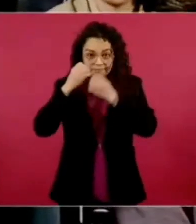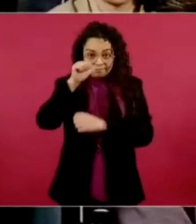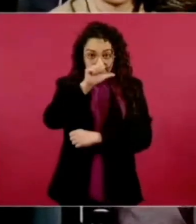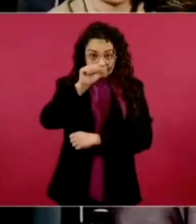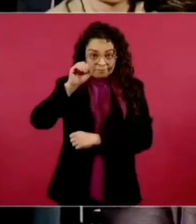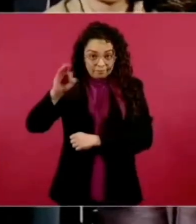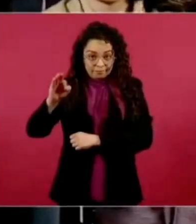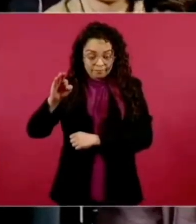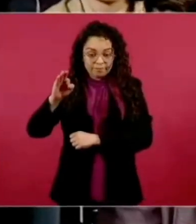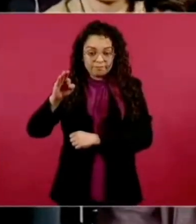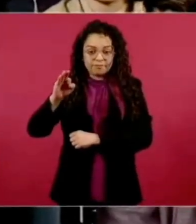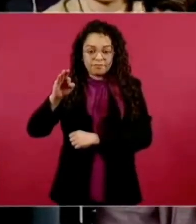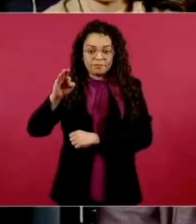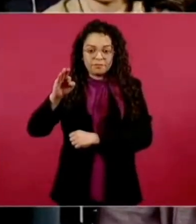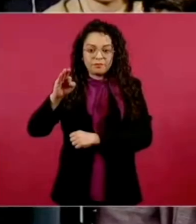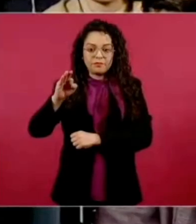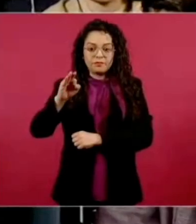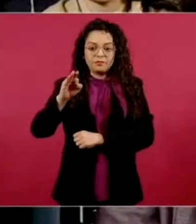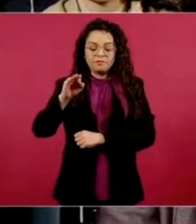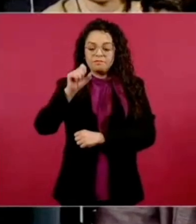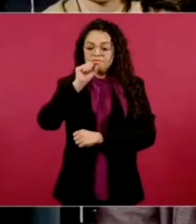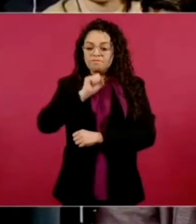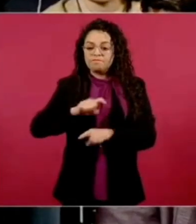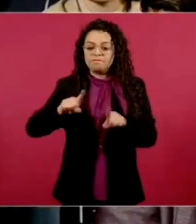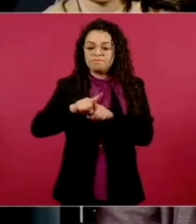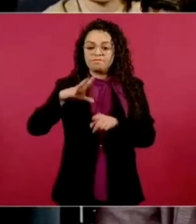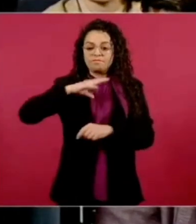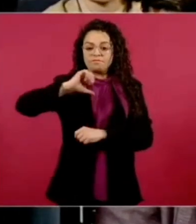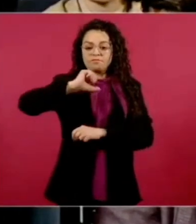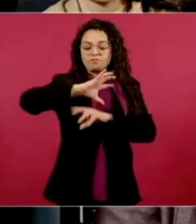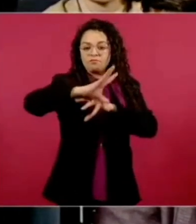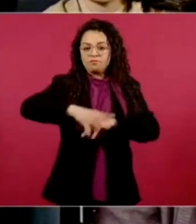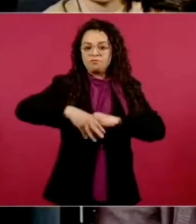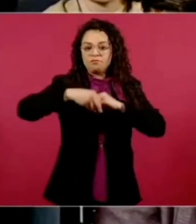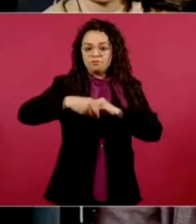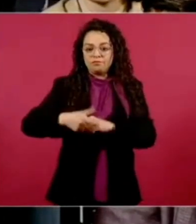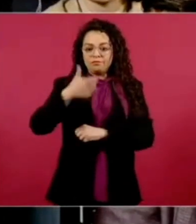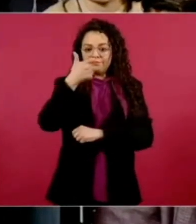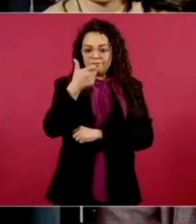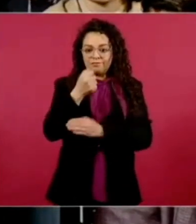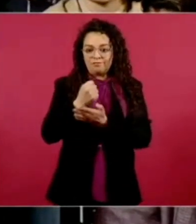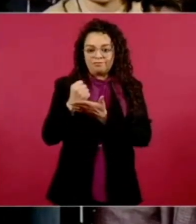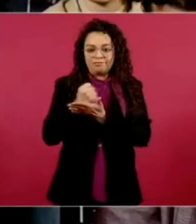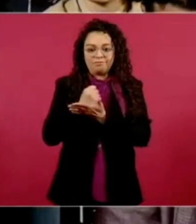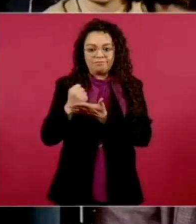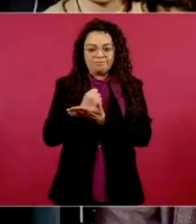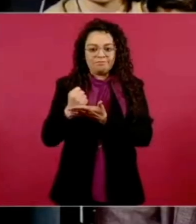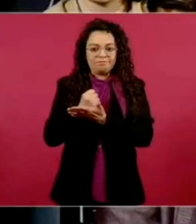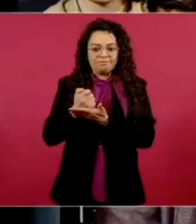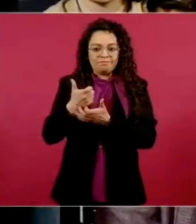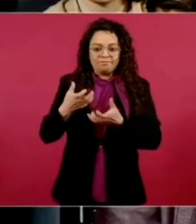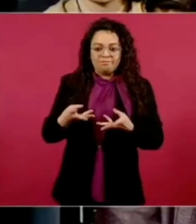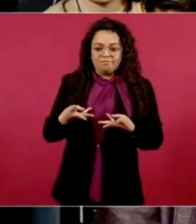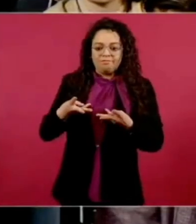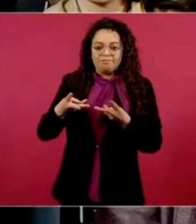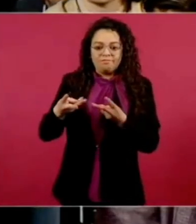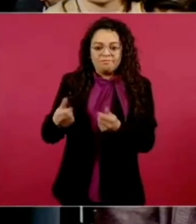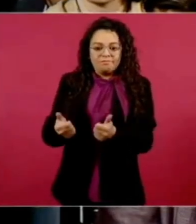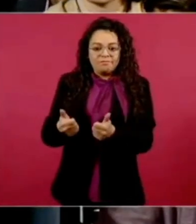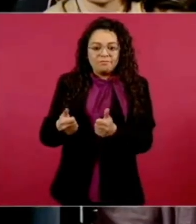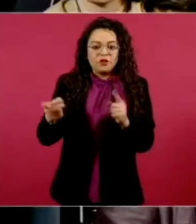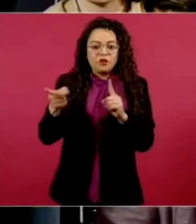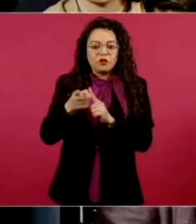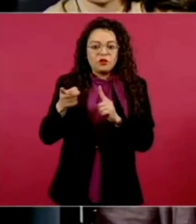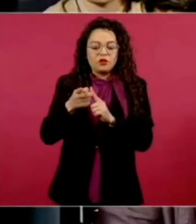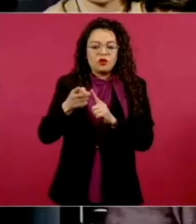se suman a casos como el del gasto con esta tarjeta American Express que se hizo en su momento en un